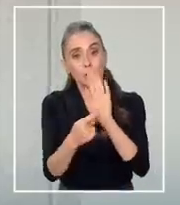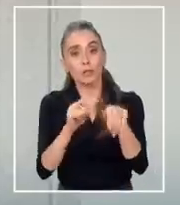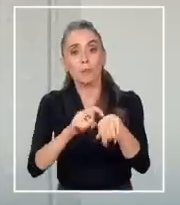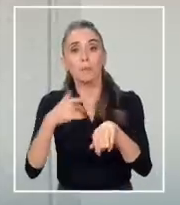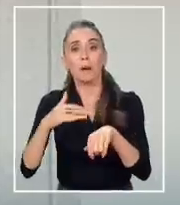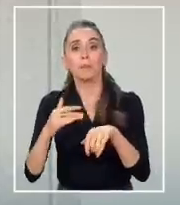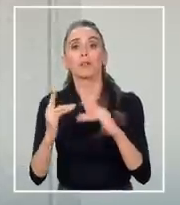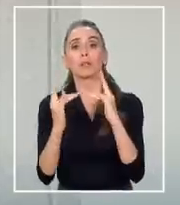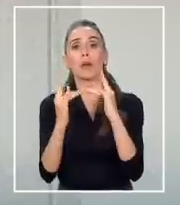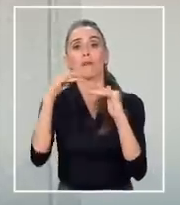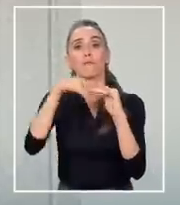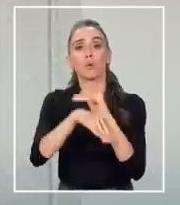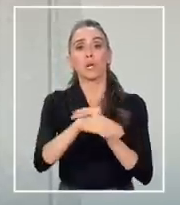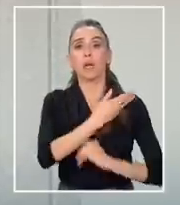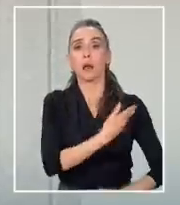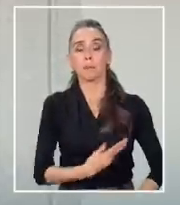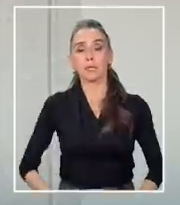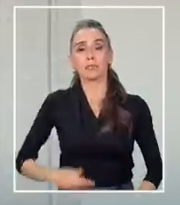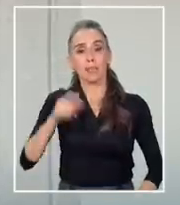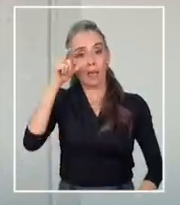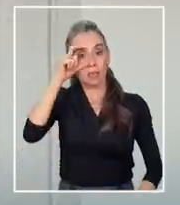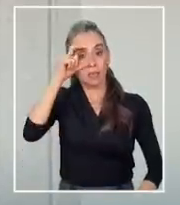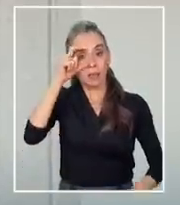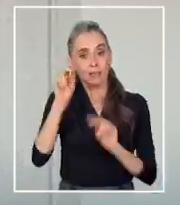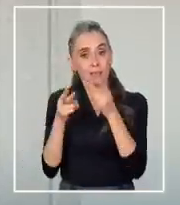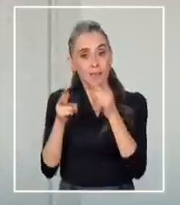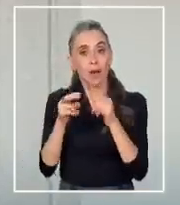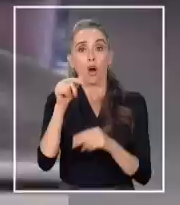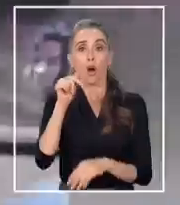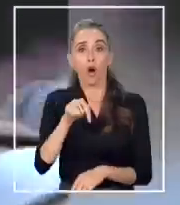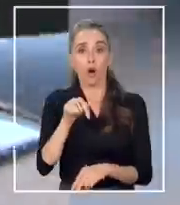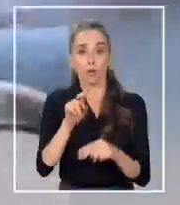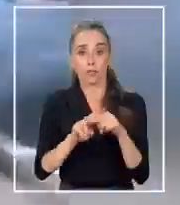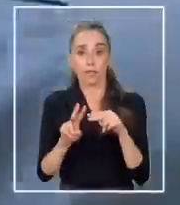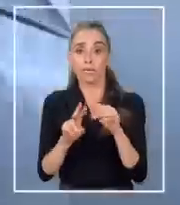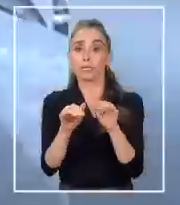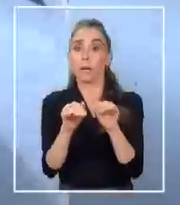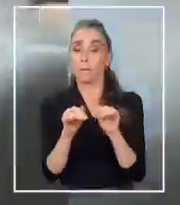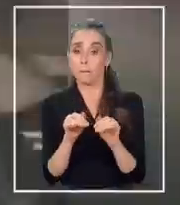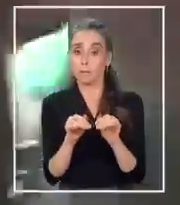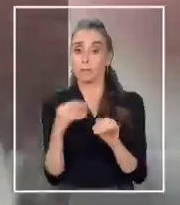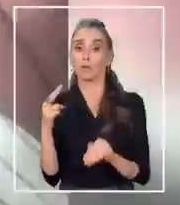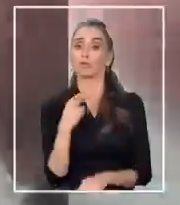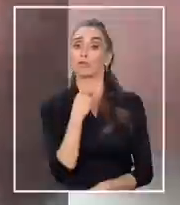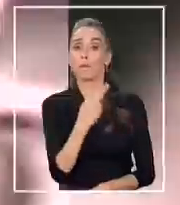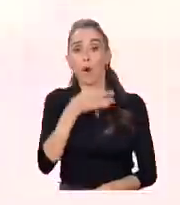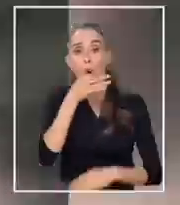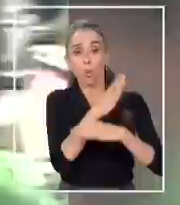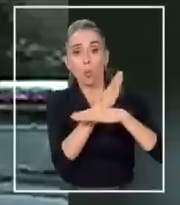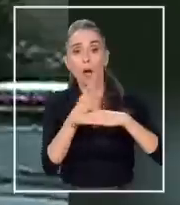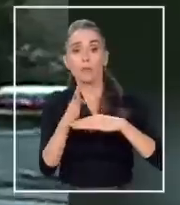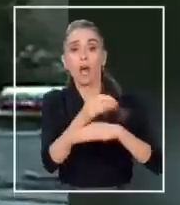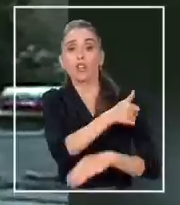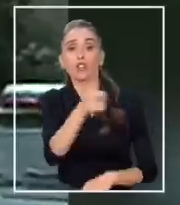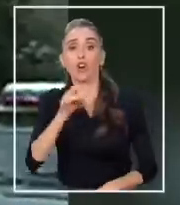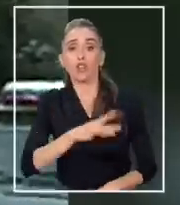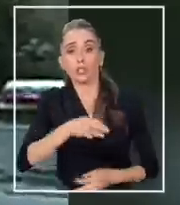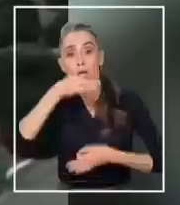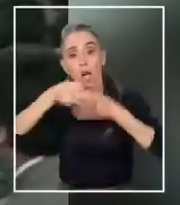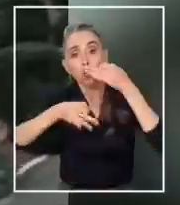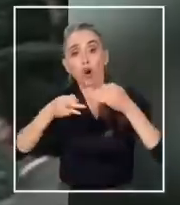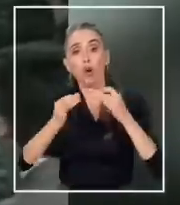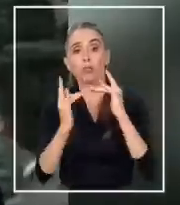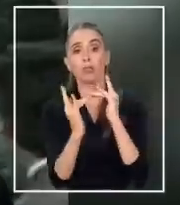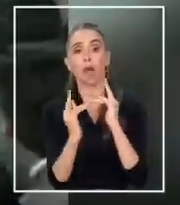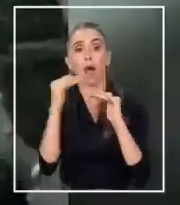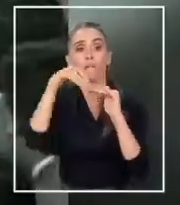de los funerales del presidente Allende que se desarrollan en el día de hoy. El mismo que con su voz y relato llevó a todo Chile los funerales